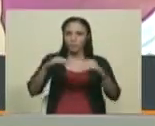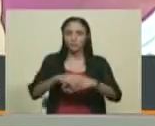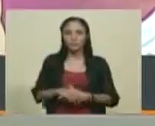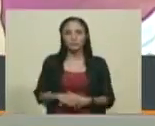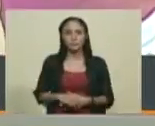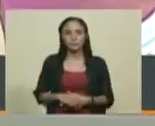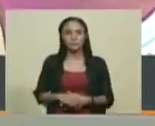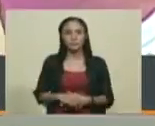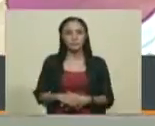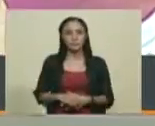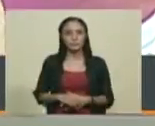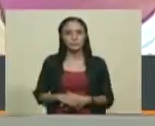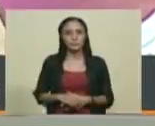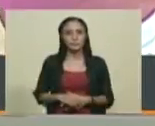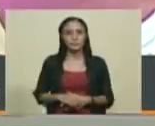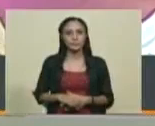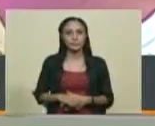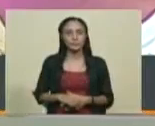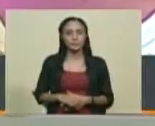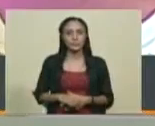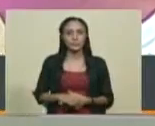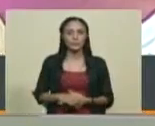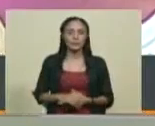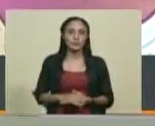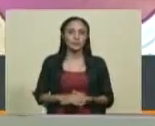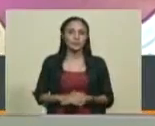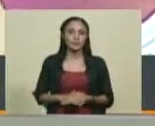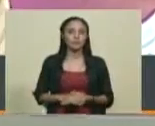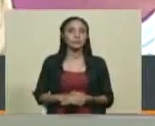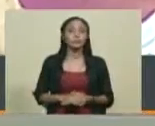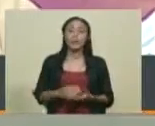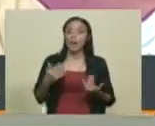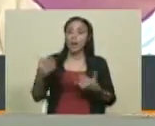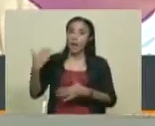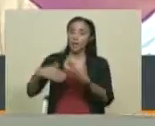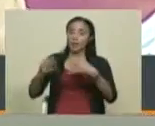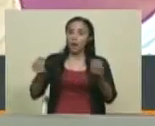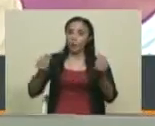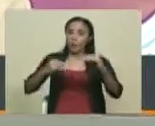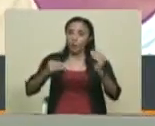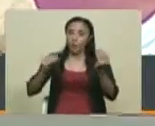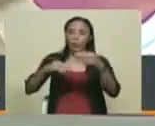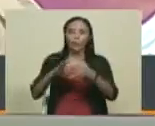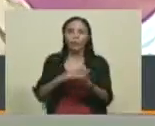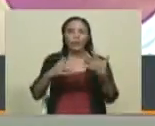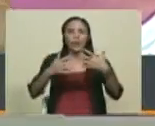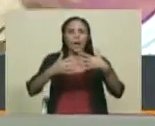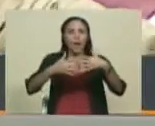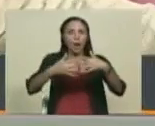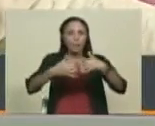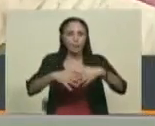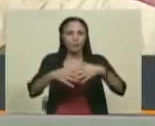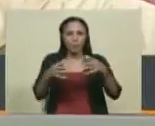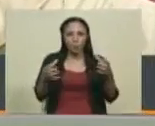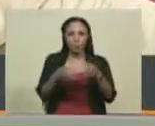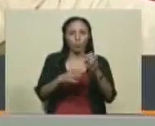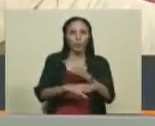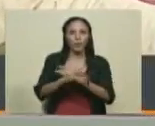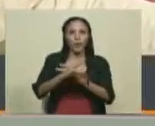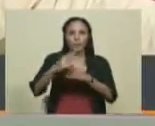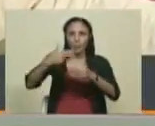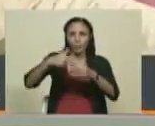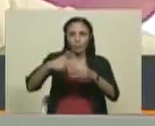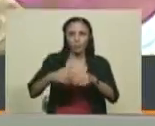marco de los respetos de los acuerdos petroleros de la OPEP, en ese marco,